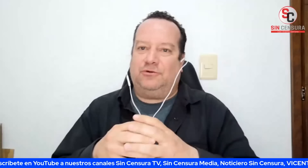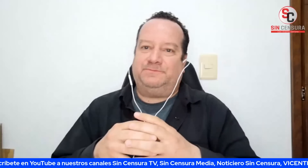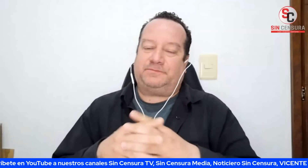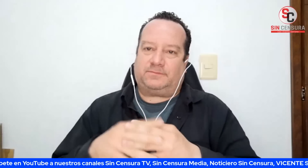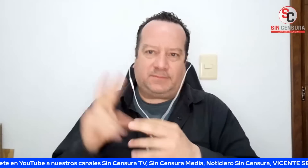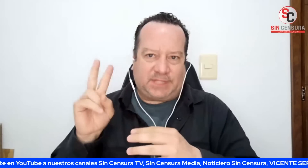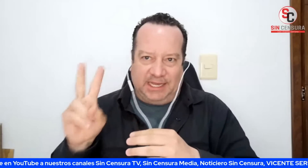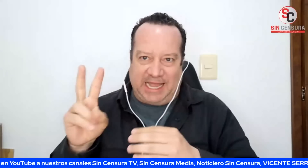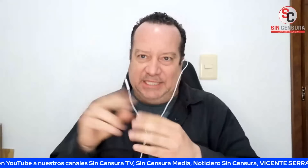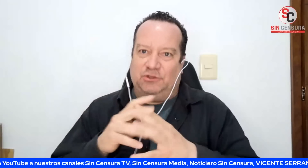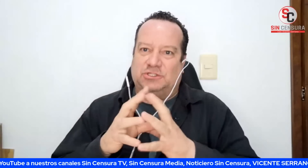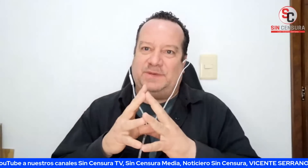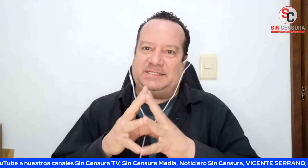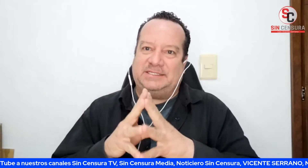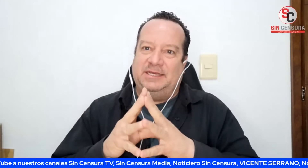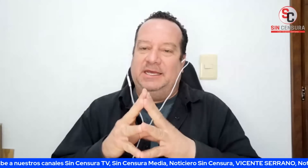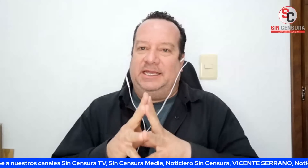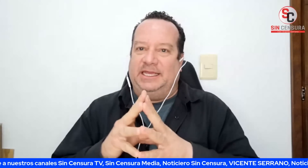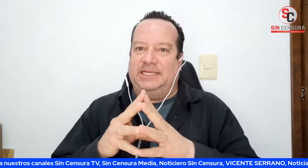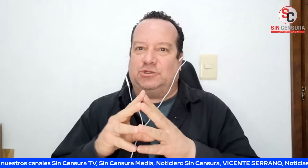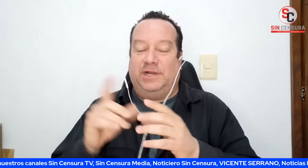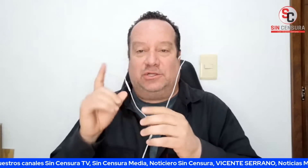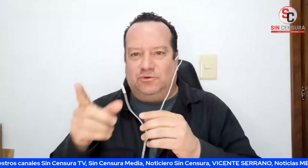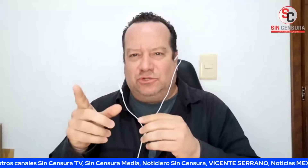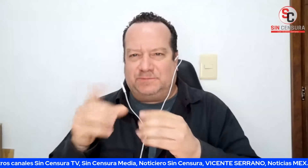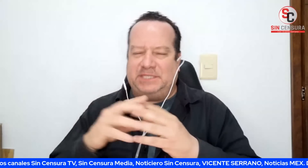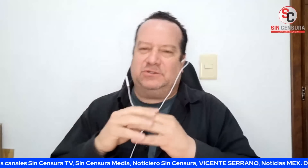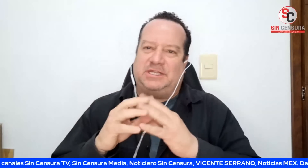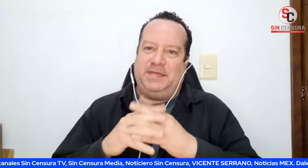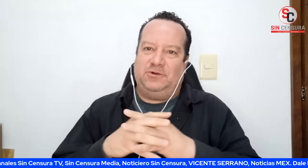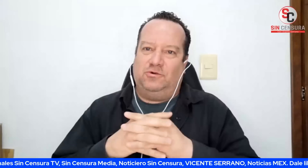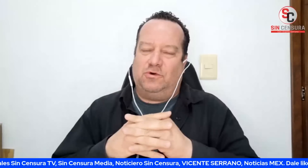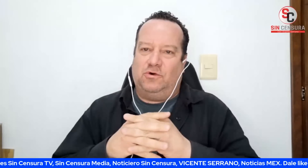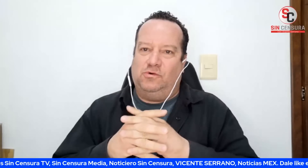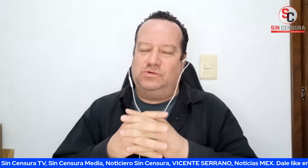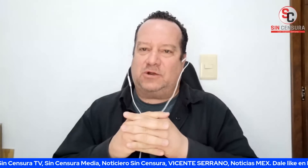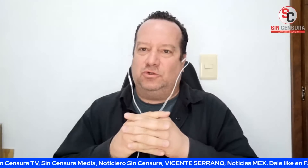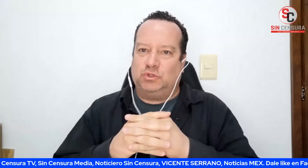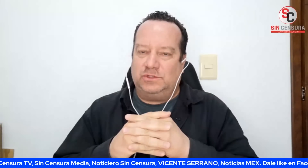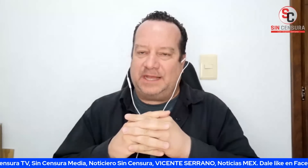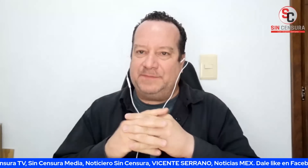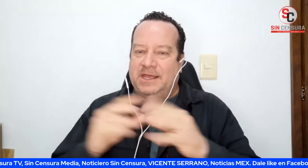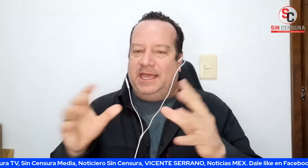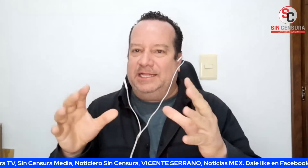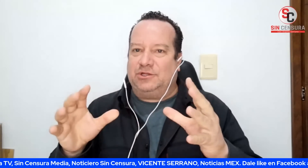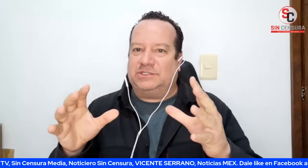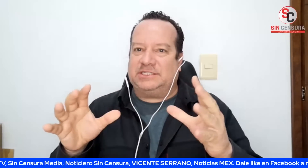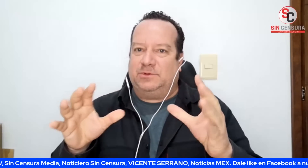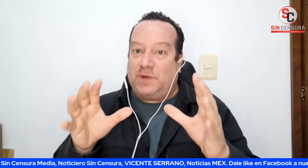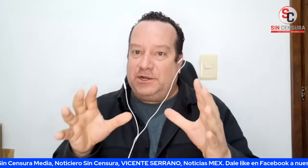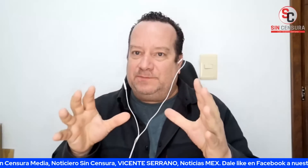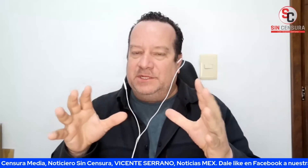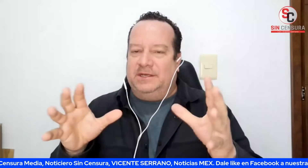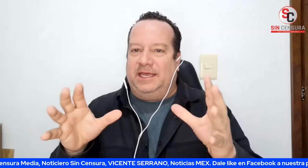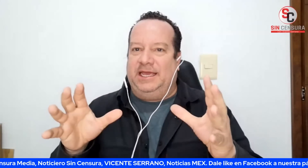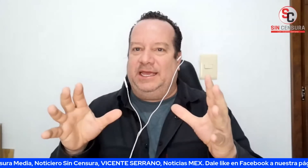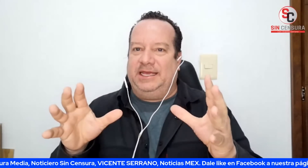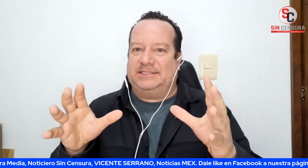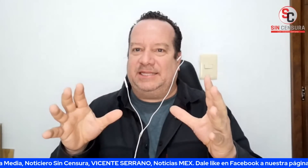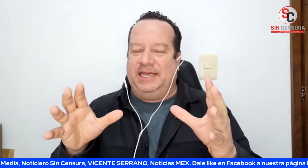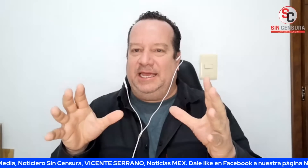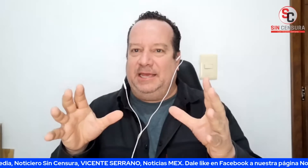el cargo, la hizo 2 veces, y sobre los segundos pisos también hubo una consulta. Entonces, pues bueno,